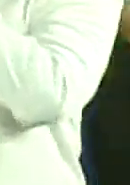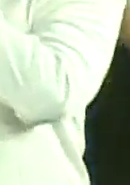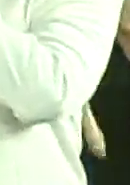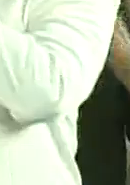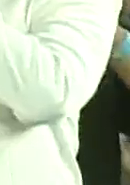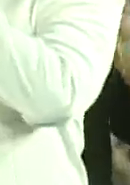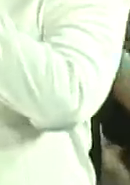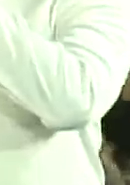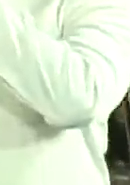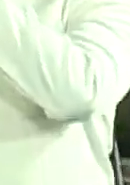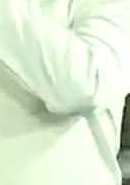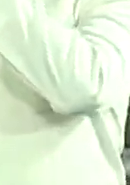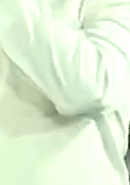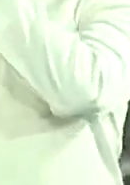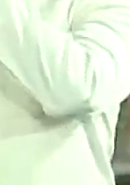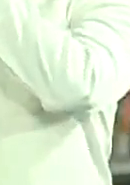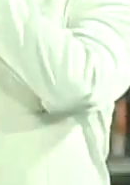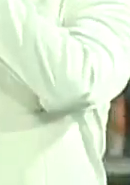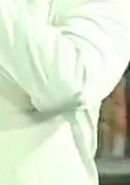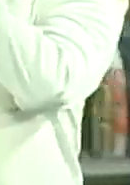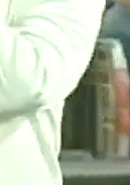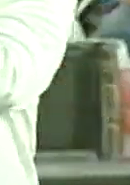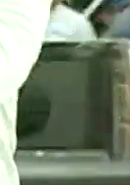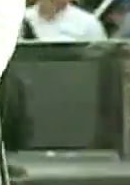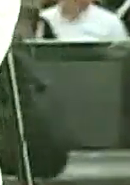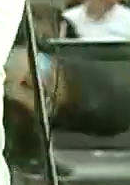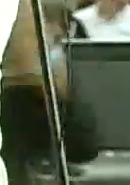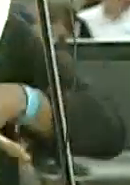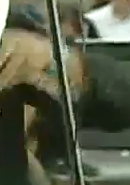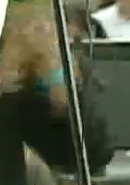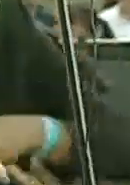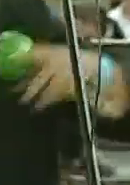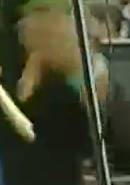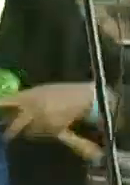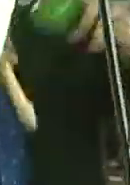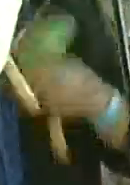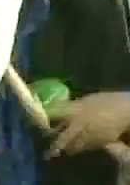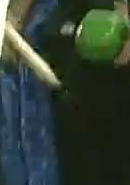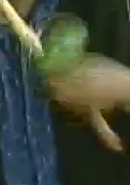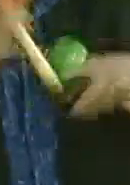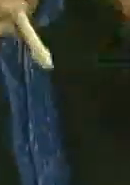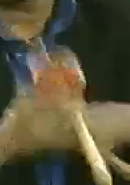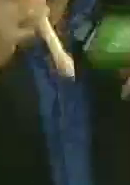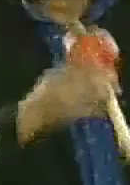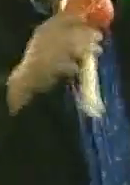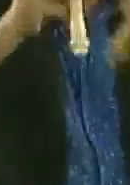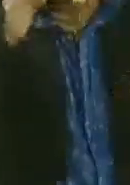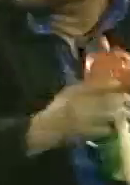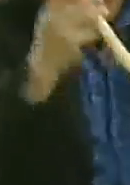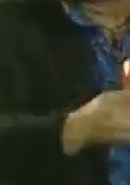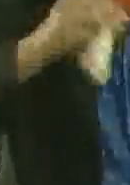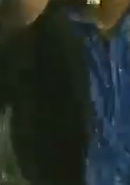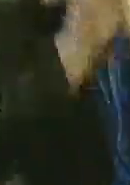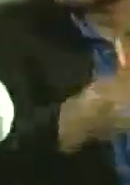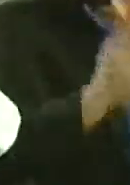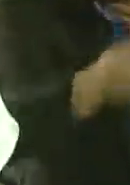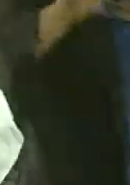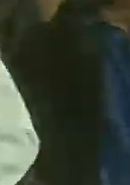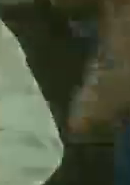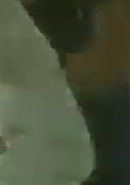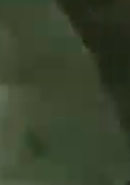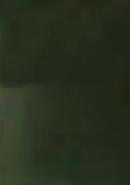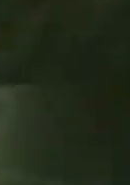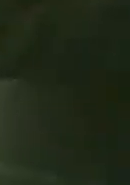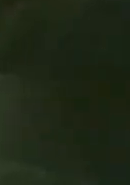sus manos ha tenido la responsabilidad de promocionar un disco. Y por ser